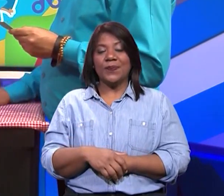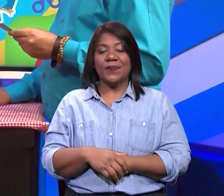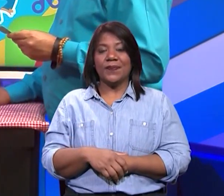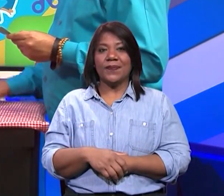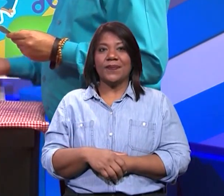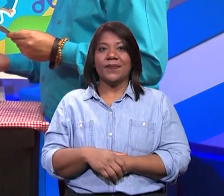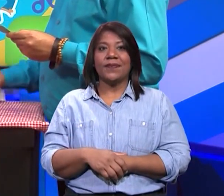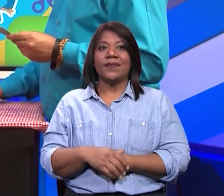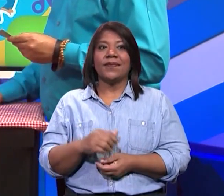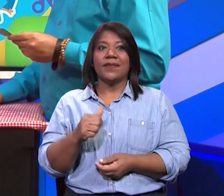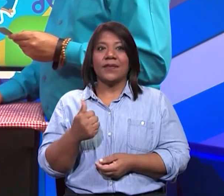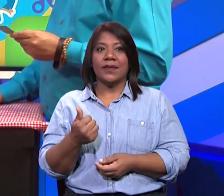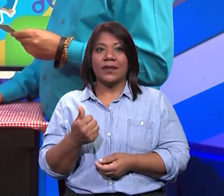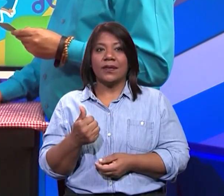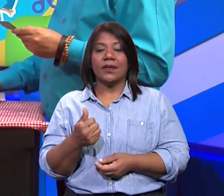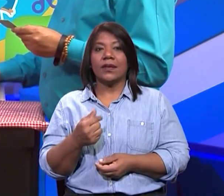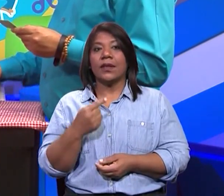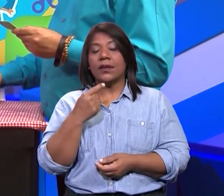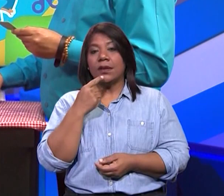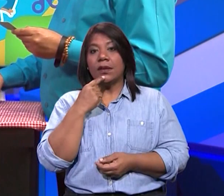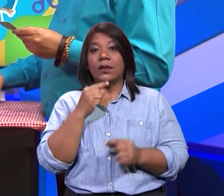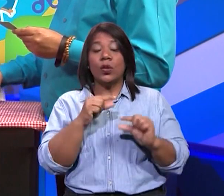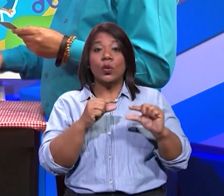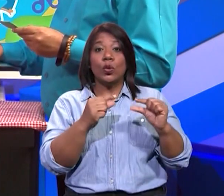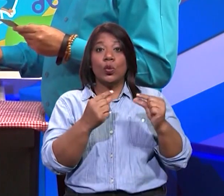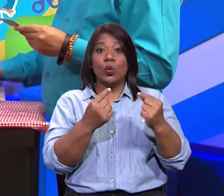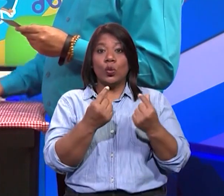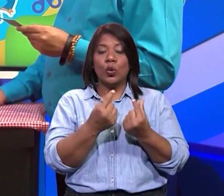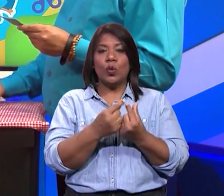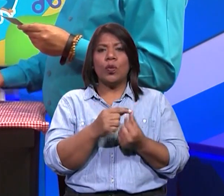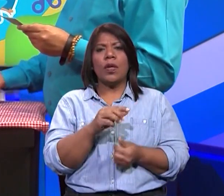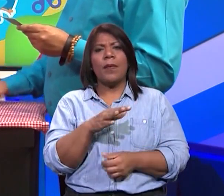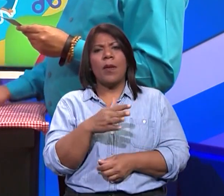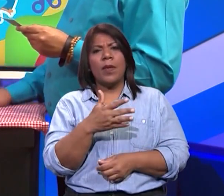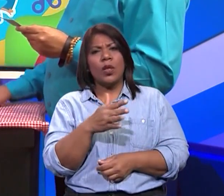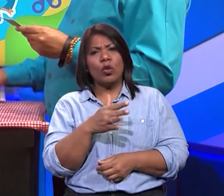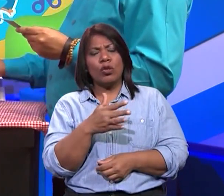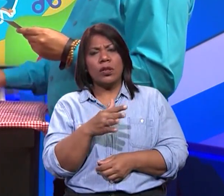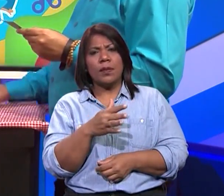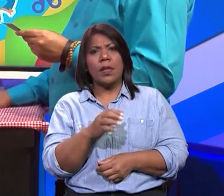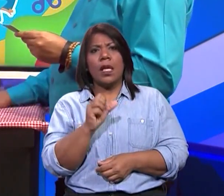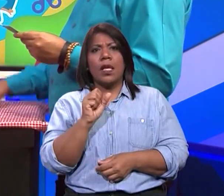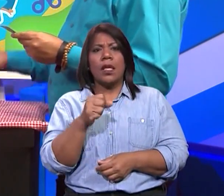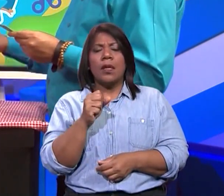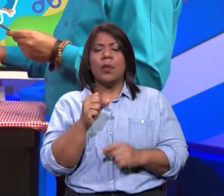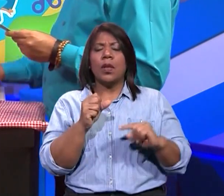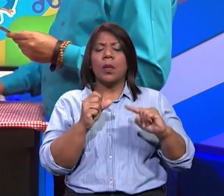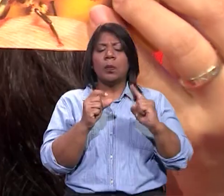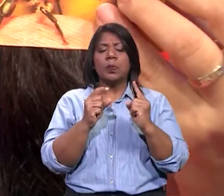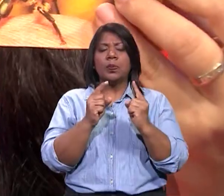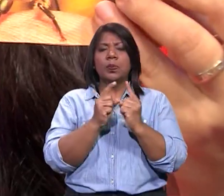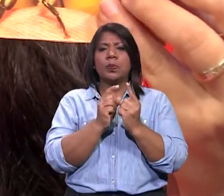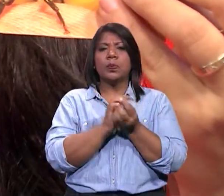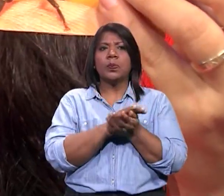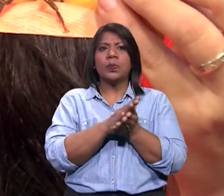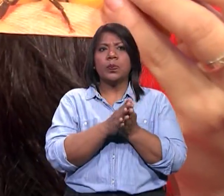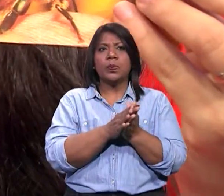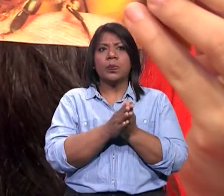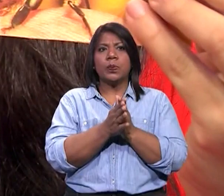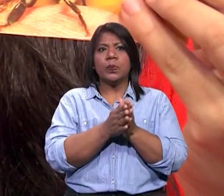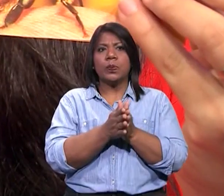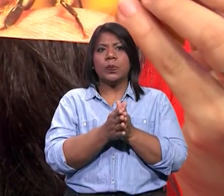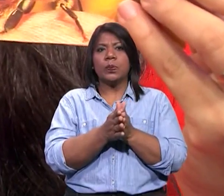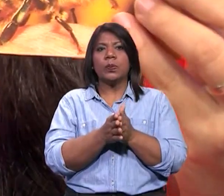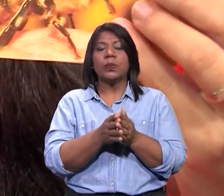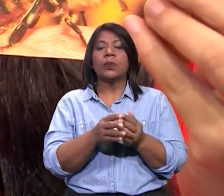con características biológicas similares que pueden reproducirse para generar descendencia. Nos quedan